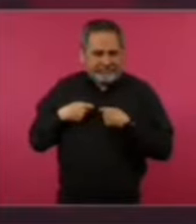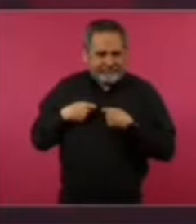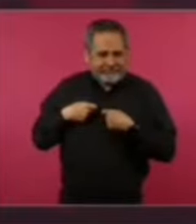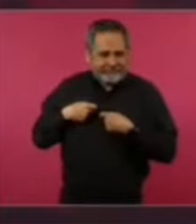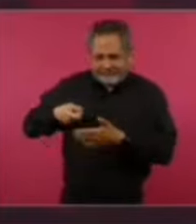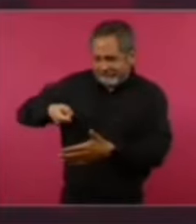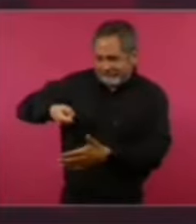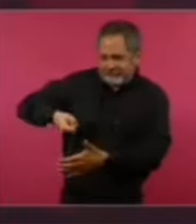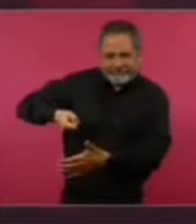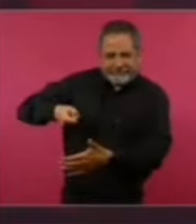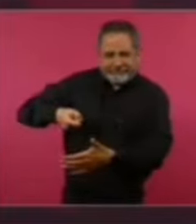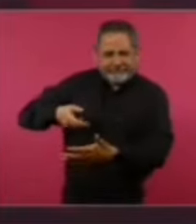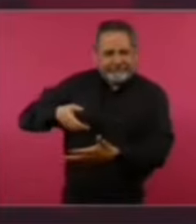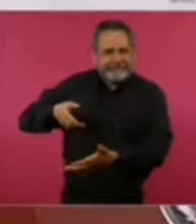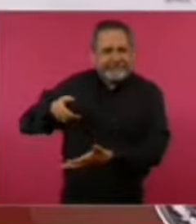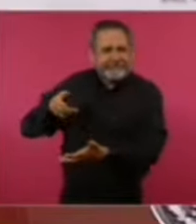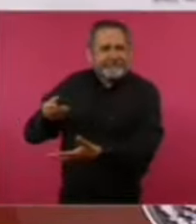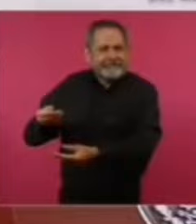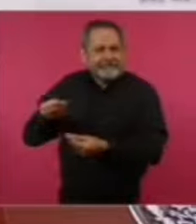una